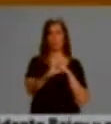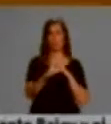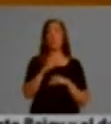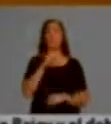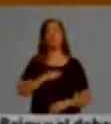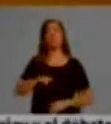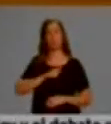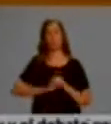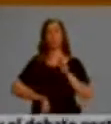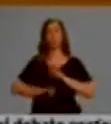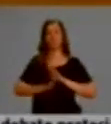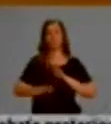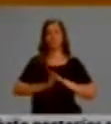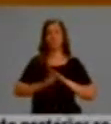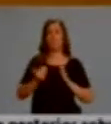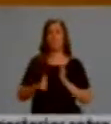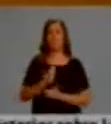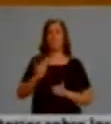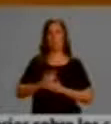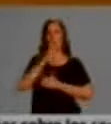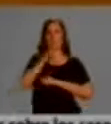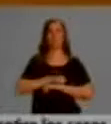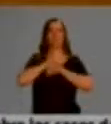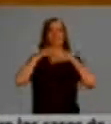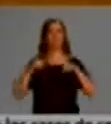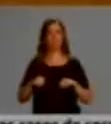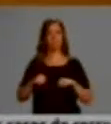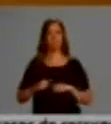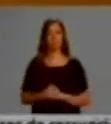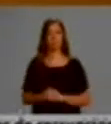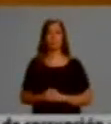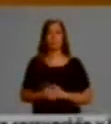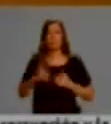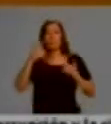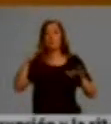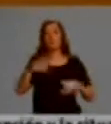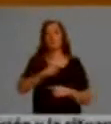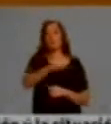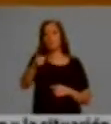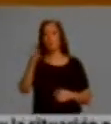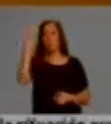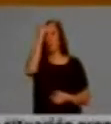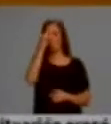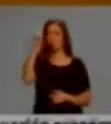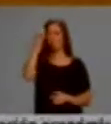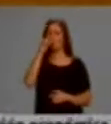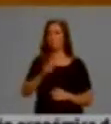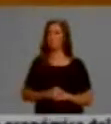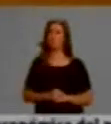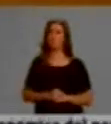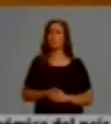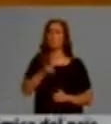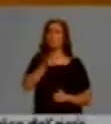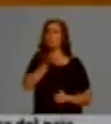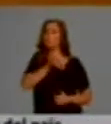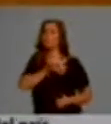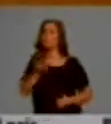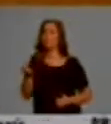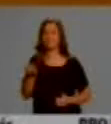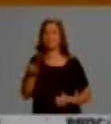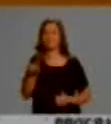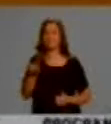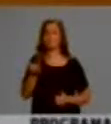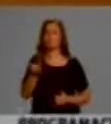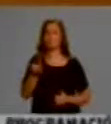progresa y asienta su futuro cada día que pasa. Si alguno de ustedes piensa que es más conveniente